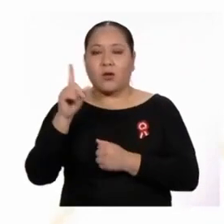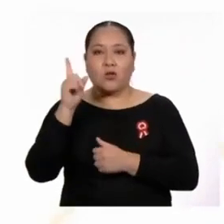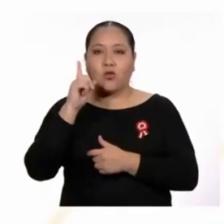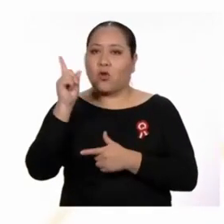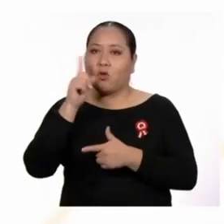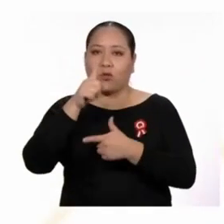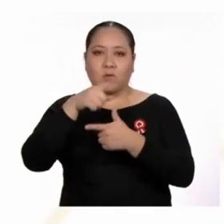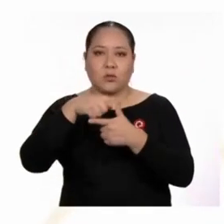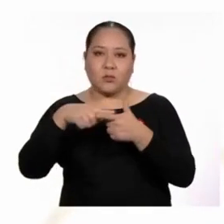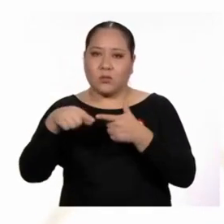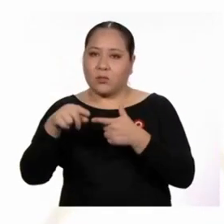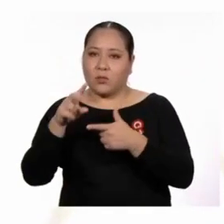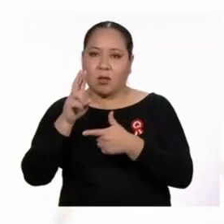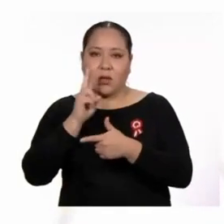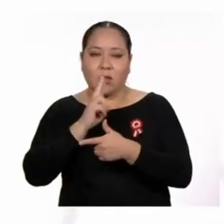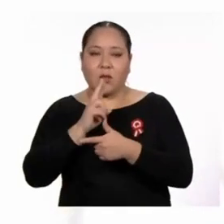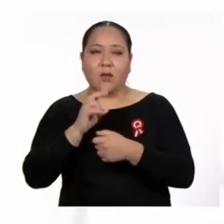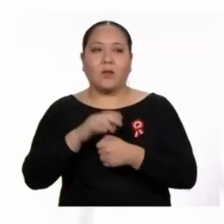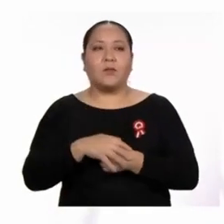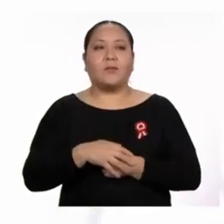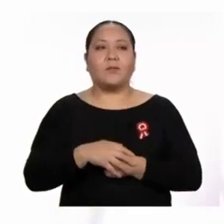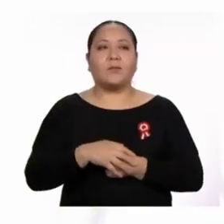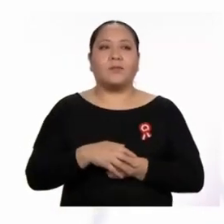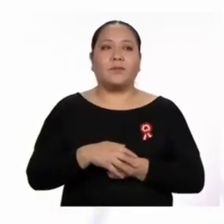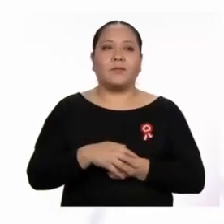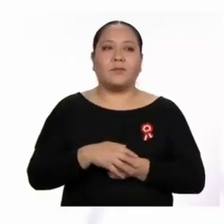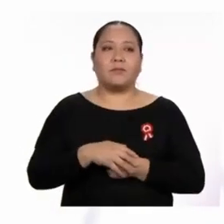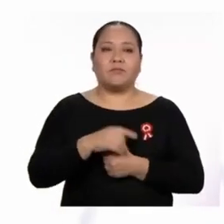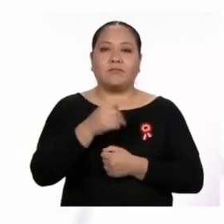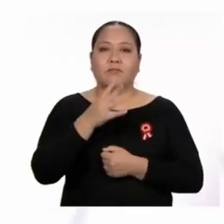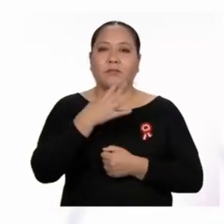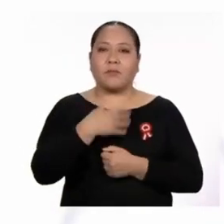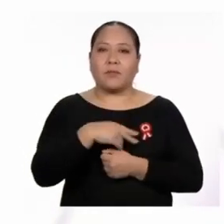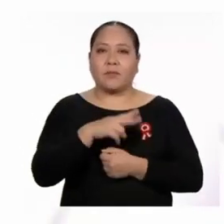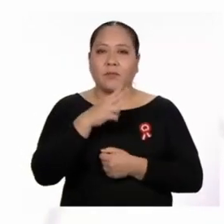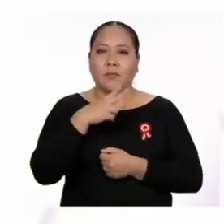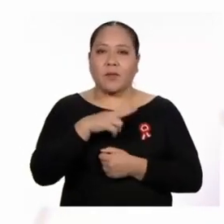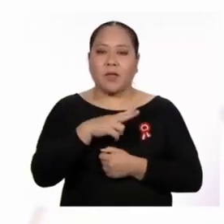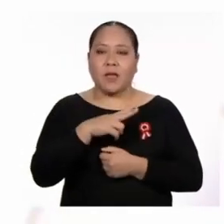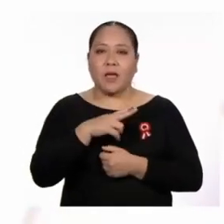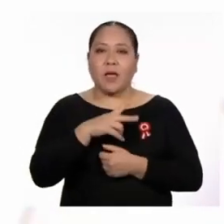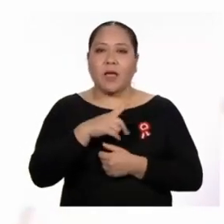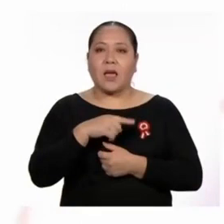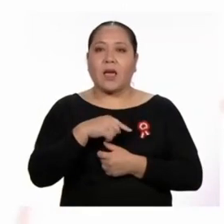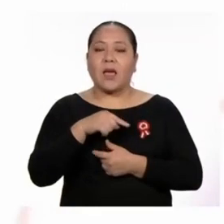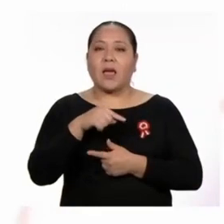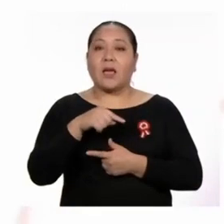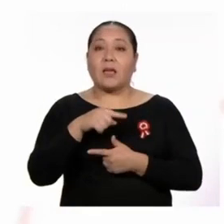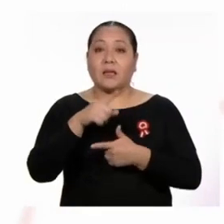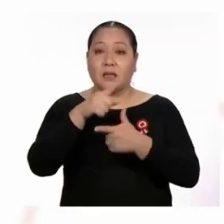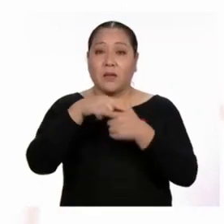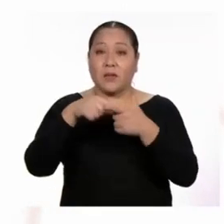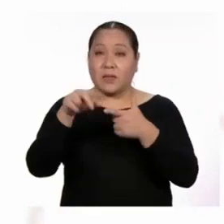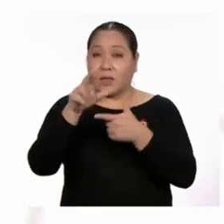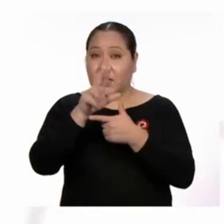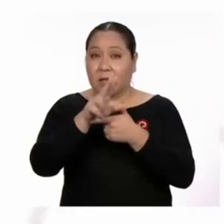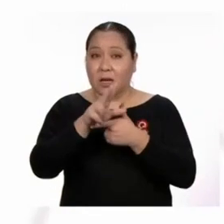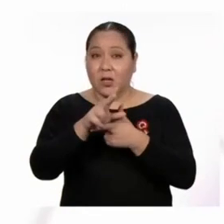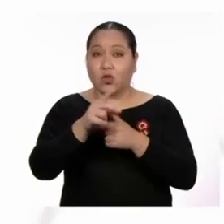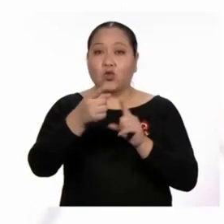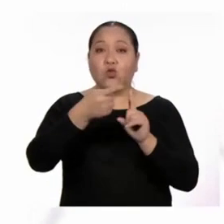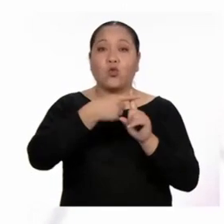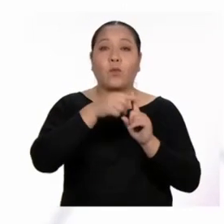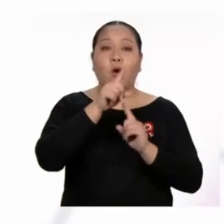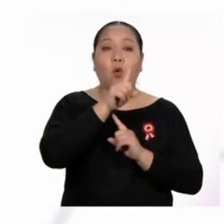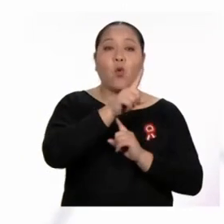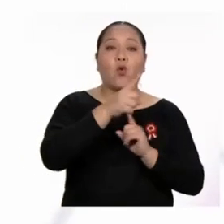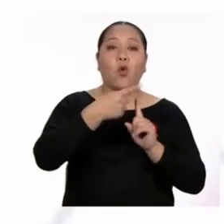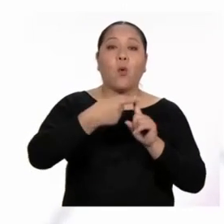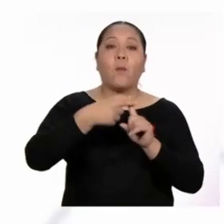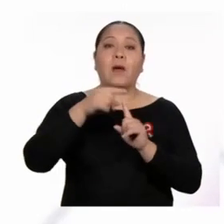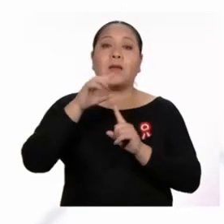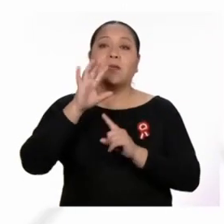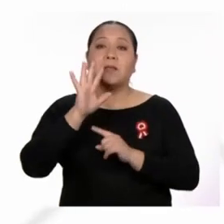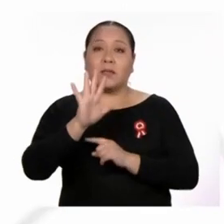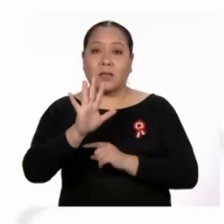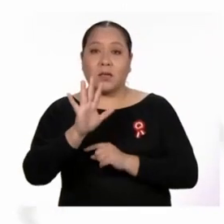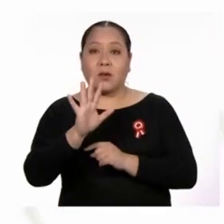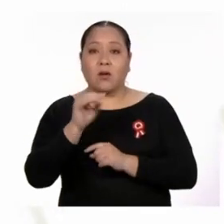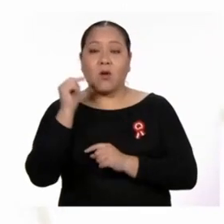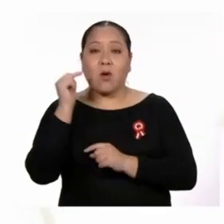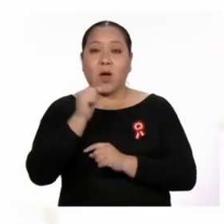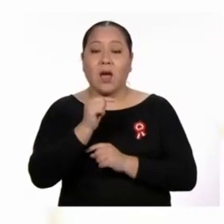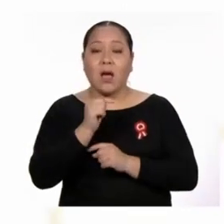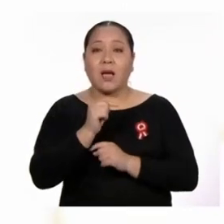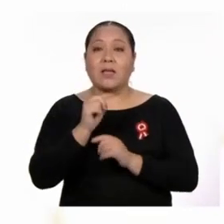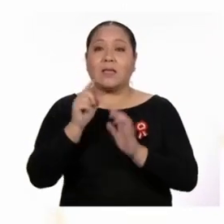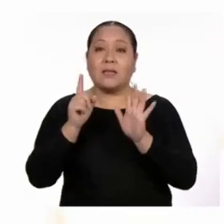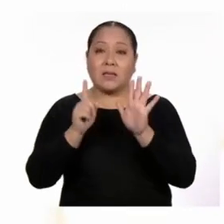divisible por 2. Pasamos a ver si es divisible por 3. Sumamos sus cifras 1 más 5 y tenemos